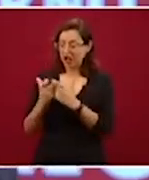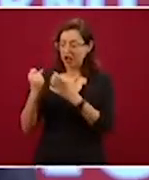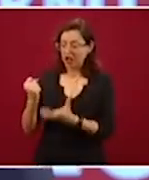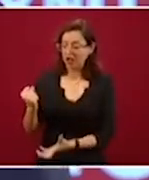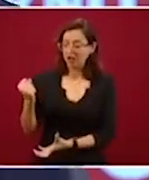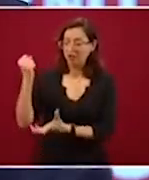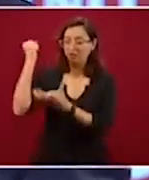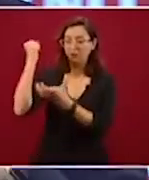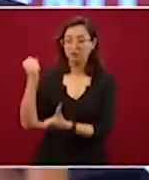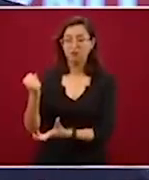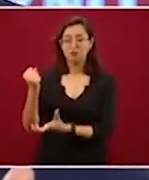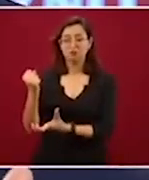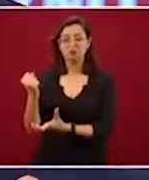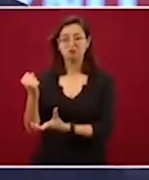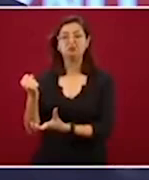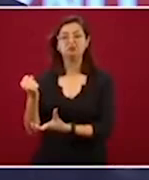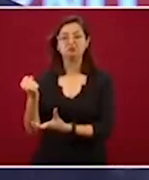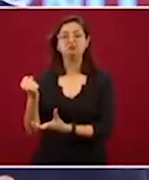extras